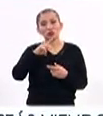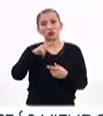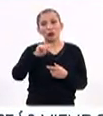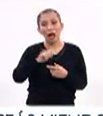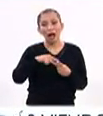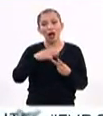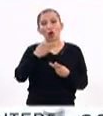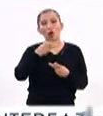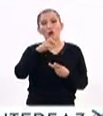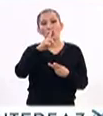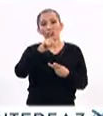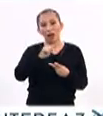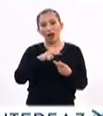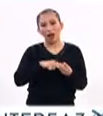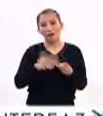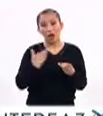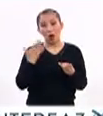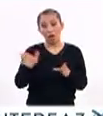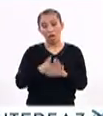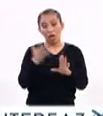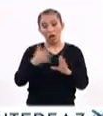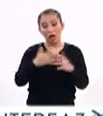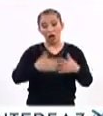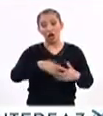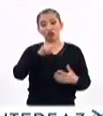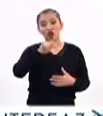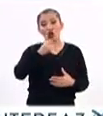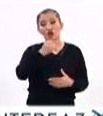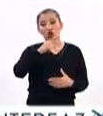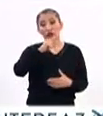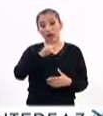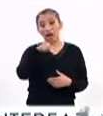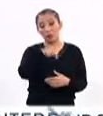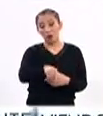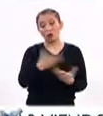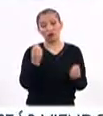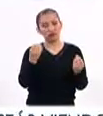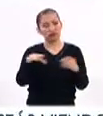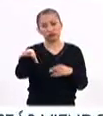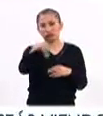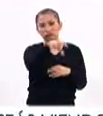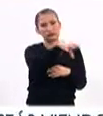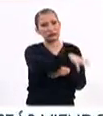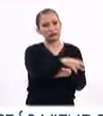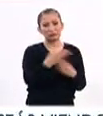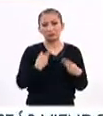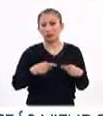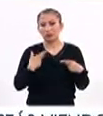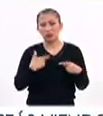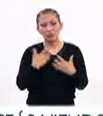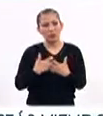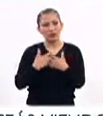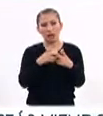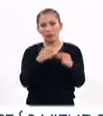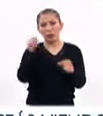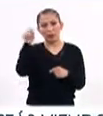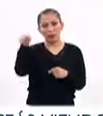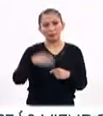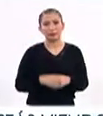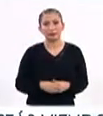Mazda, Honda, Sí, claro. ahora está construyendo Toyota, ¿no? Muy bien. Por eso hay muchas empresas japonesas